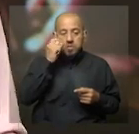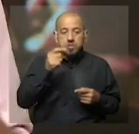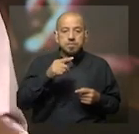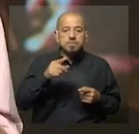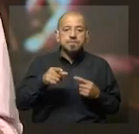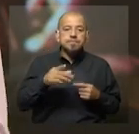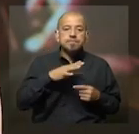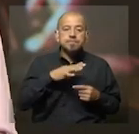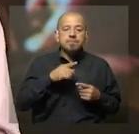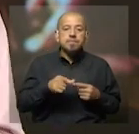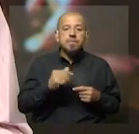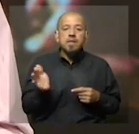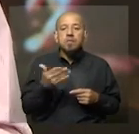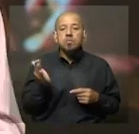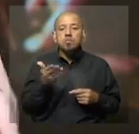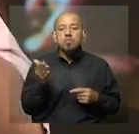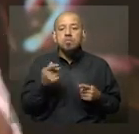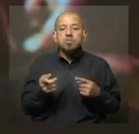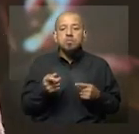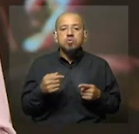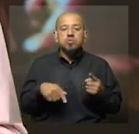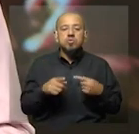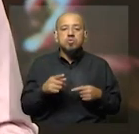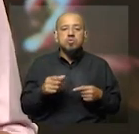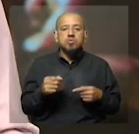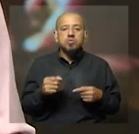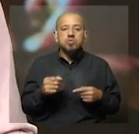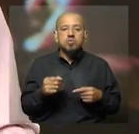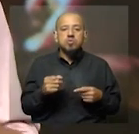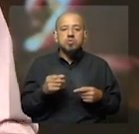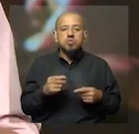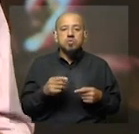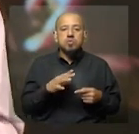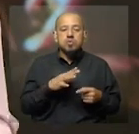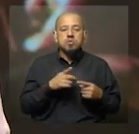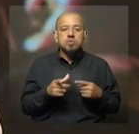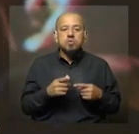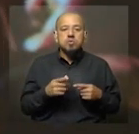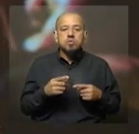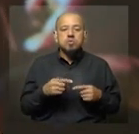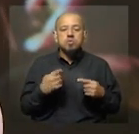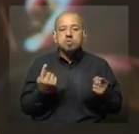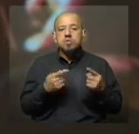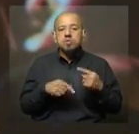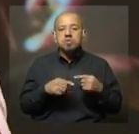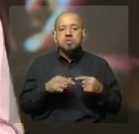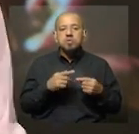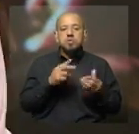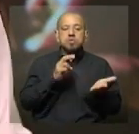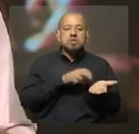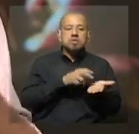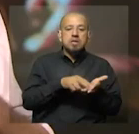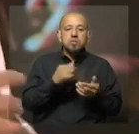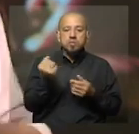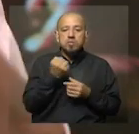Nosotros, gran parte de la producción de frutas, sobre todo hortalizas en realidad, se sustenta sobre la producción del litoral norte del país, departamento de Salto,